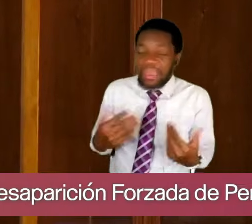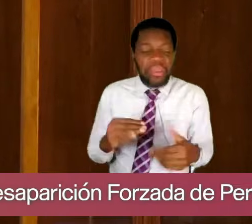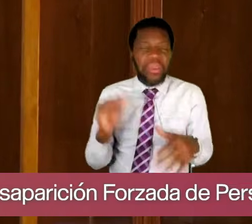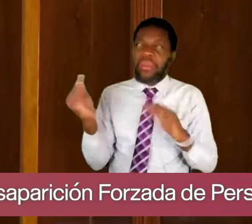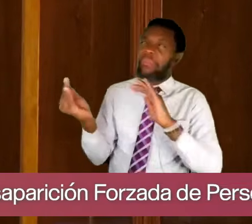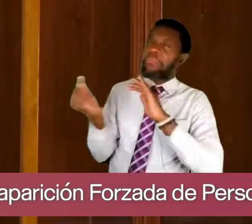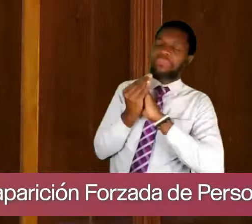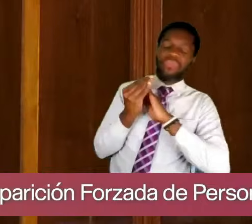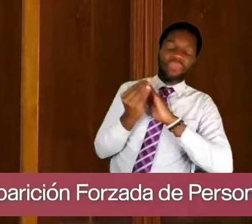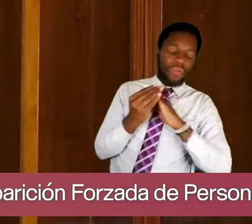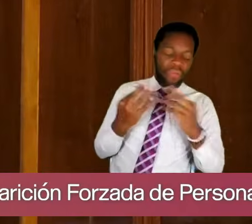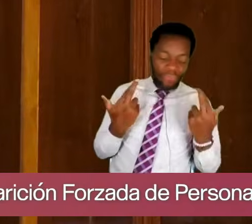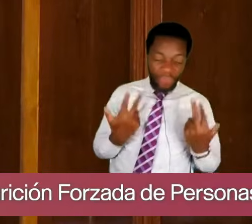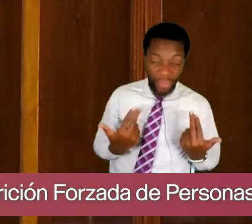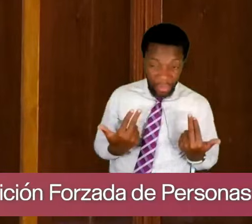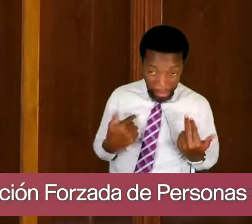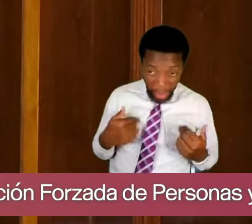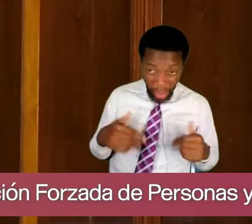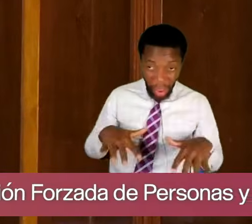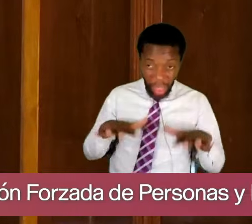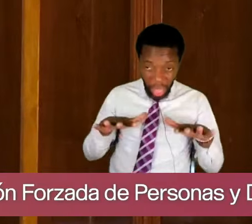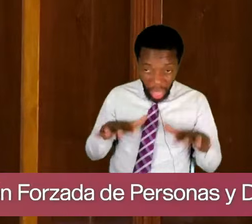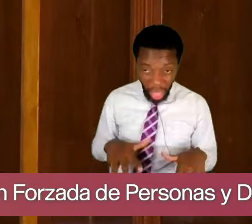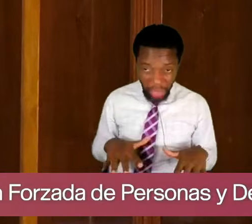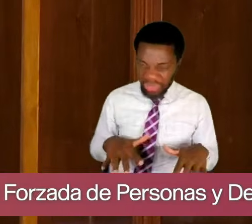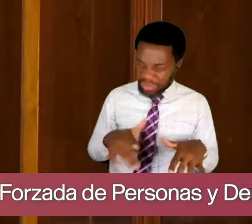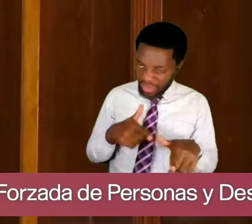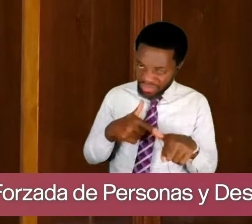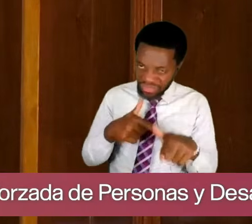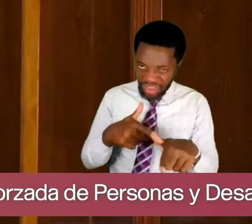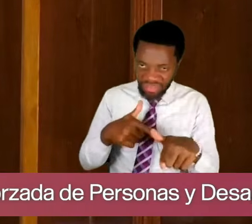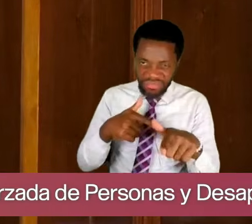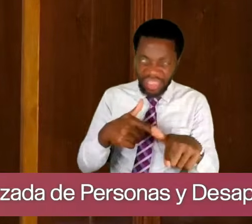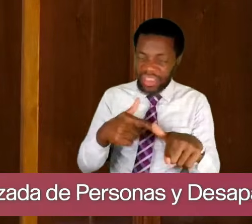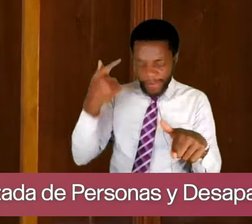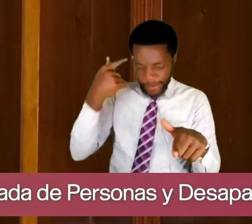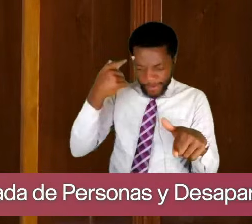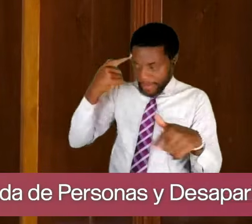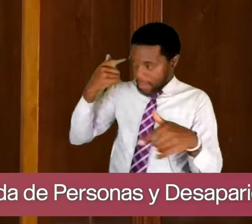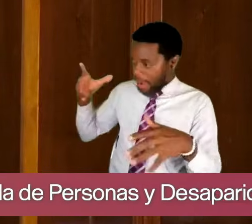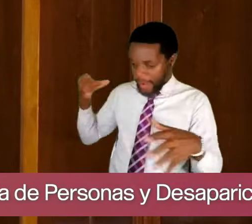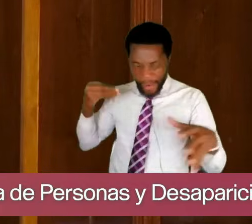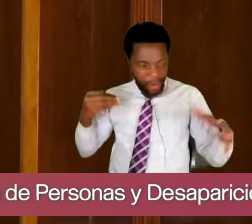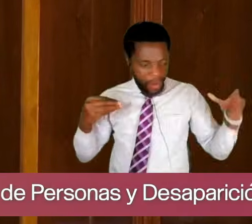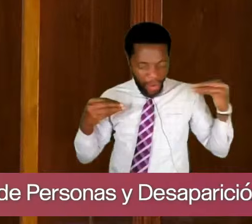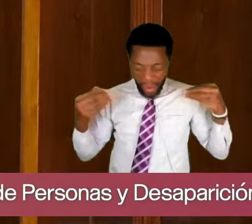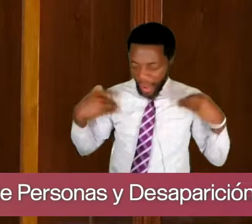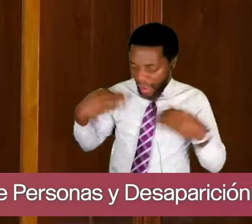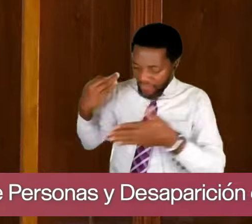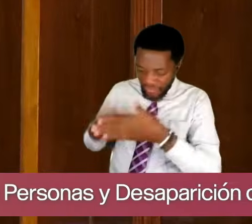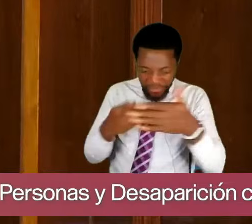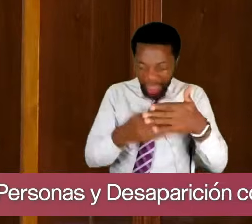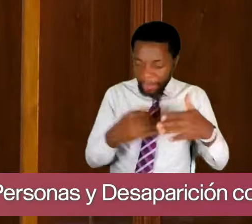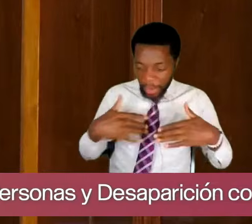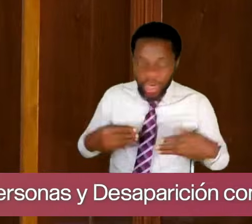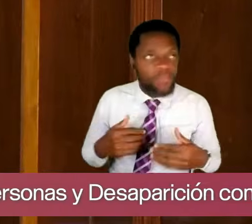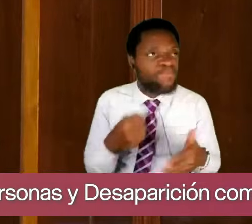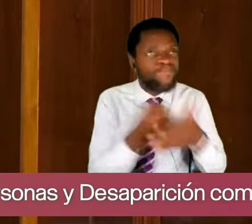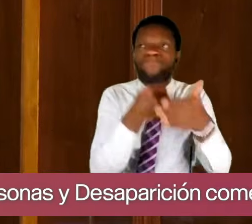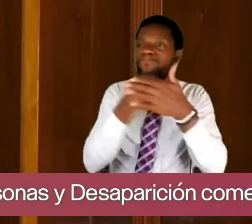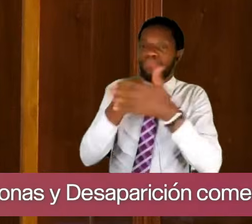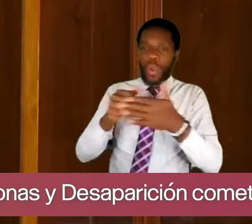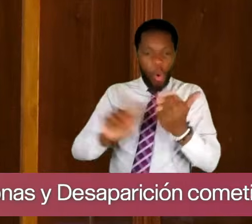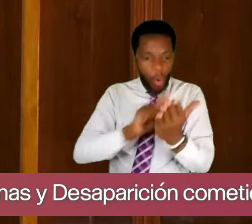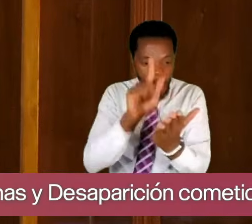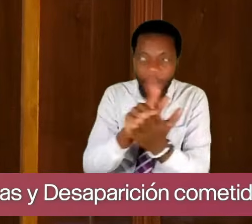detuvieron. Transformaron todo esto en conocimiento, en precedentes jurídicos, en sentencias